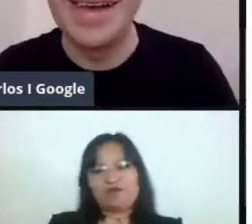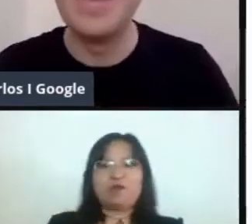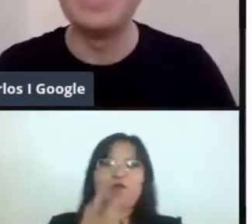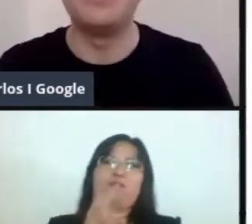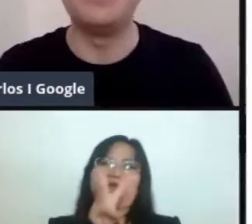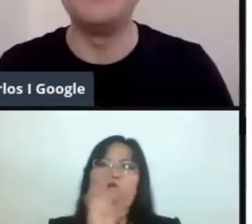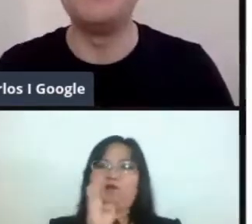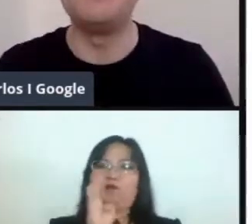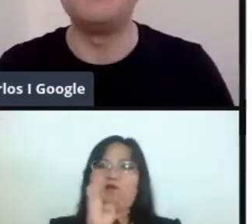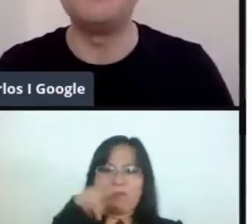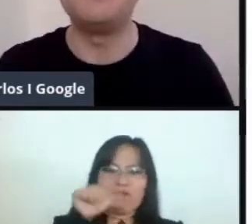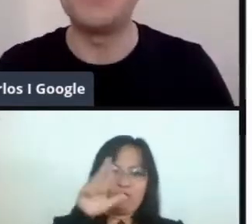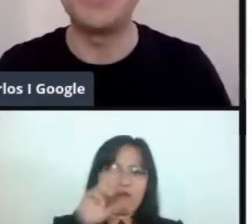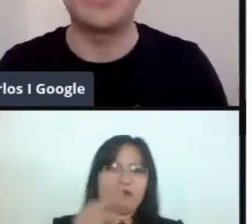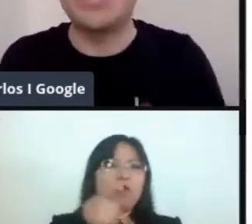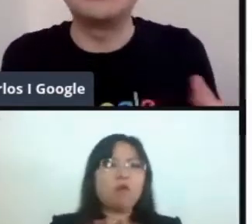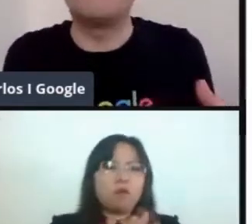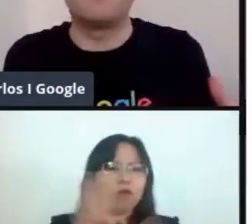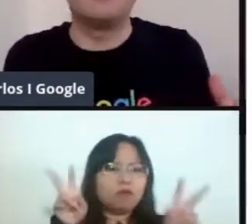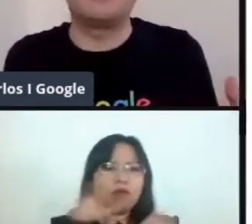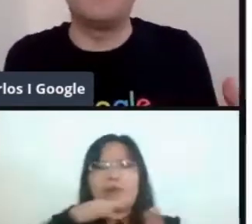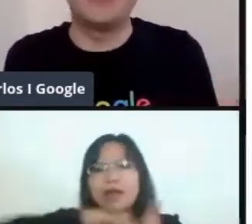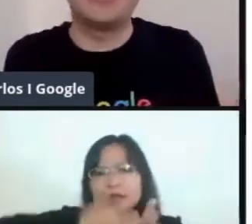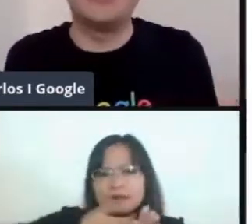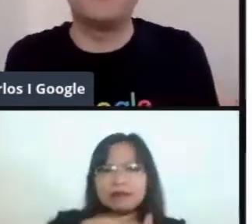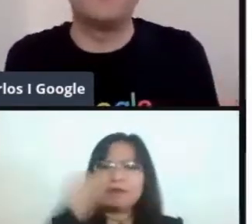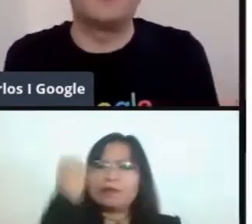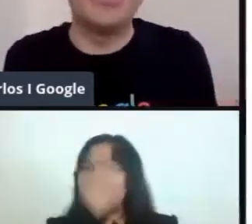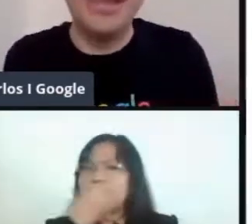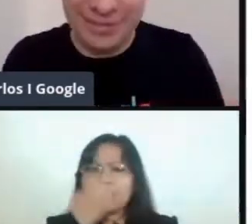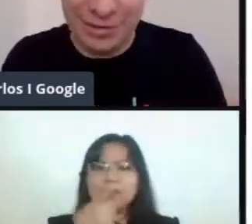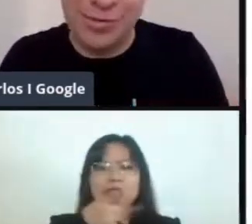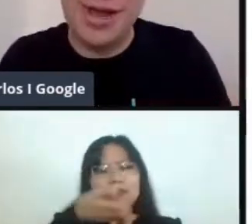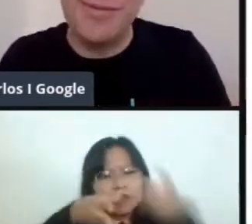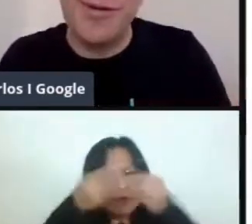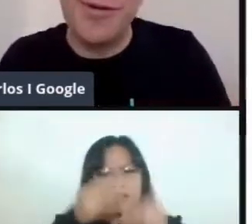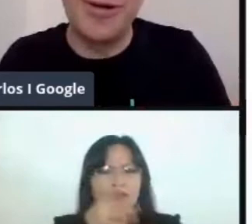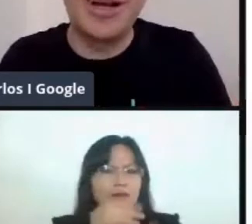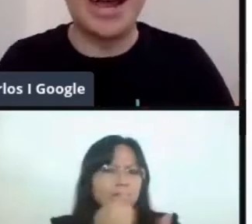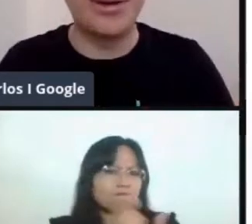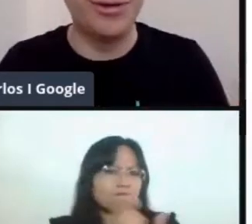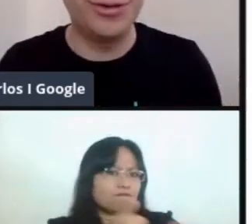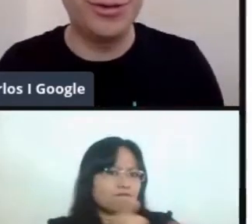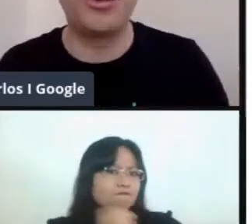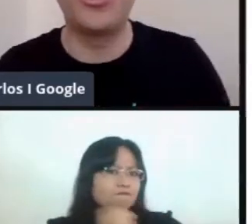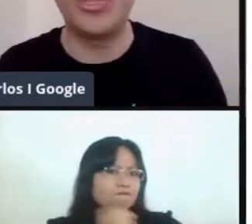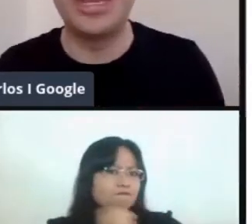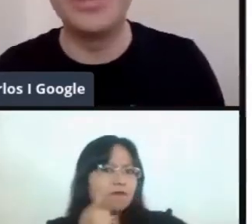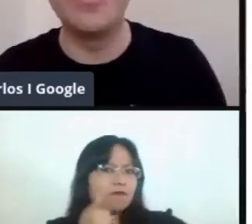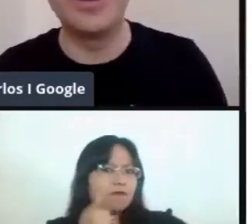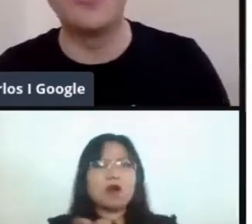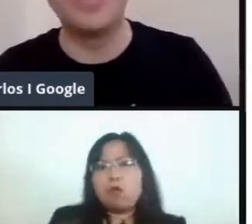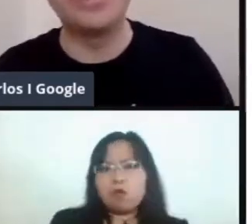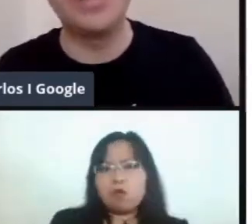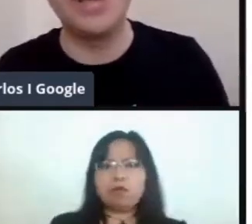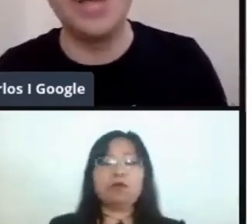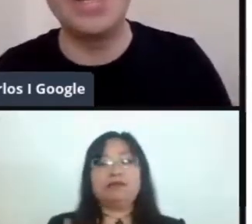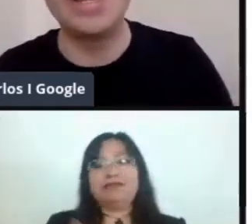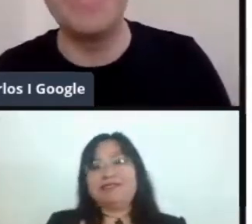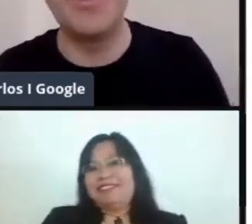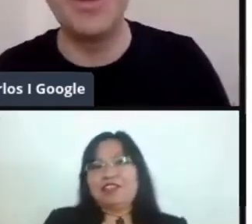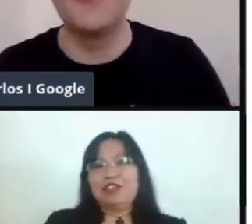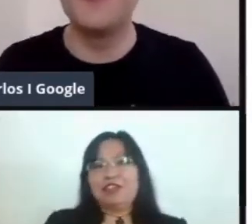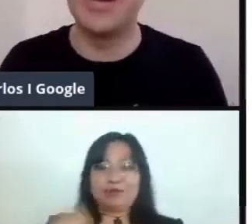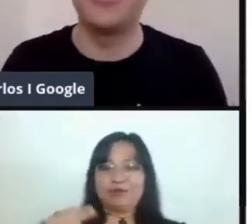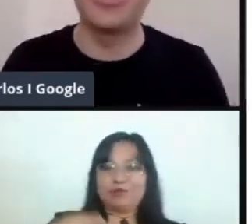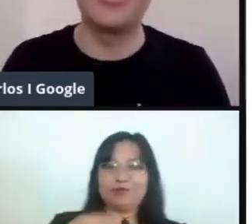Distancia. Me encanta poder estar hoy aquí con ustedes. Yo me llamo Carlos, yo soy gerente de educación básica en